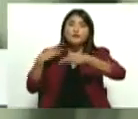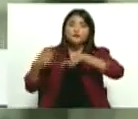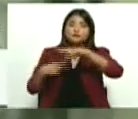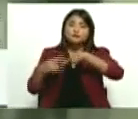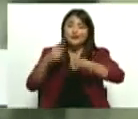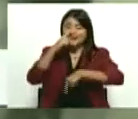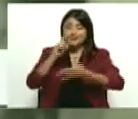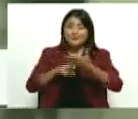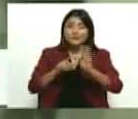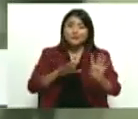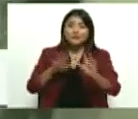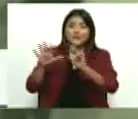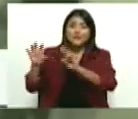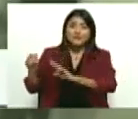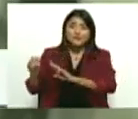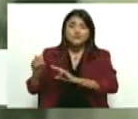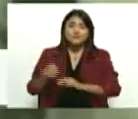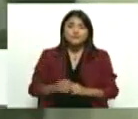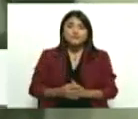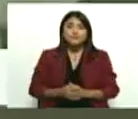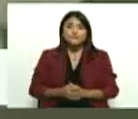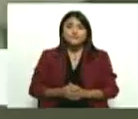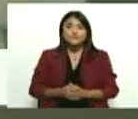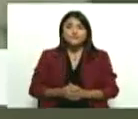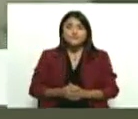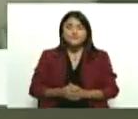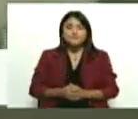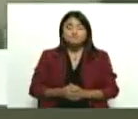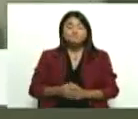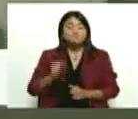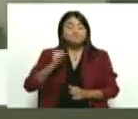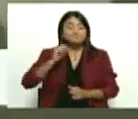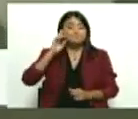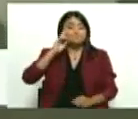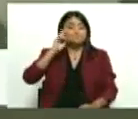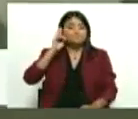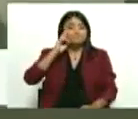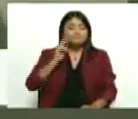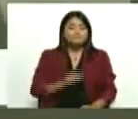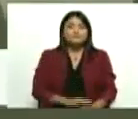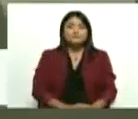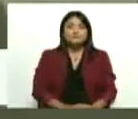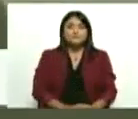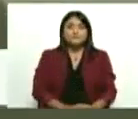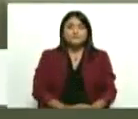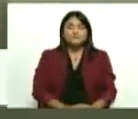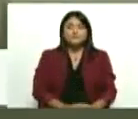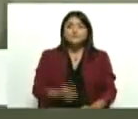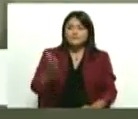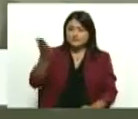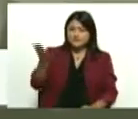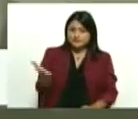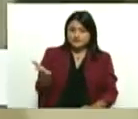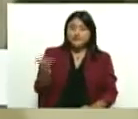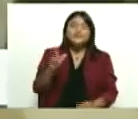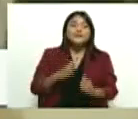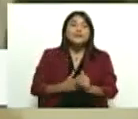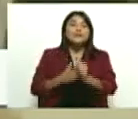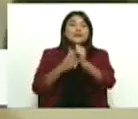de los 70. Sin lugar a duda, se estaba convirtiendo en un